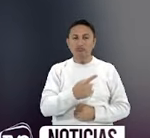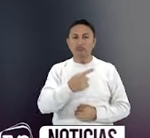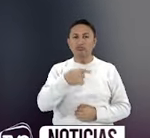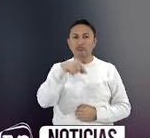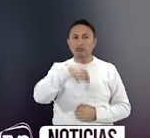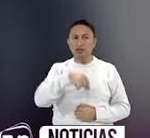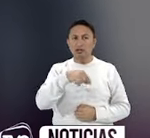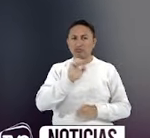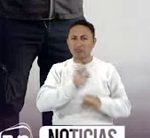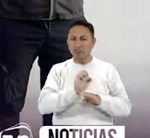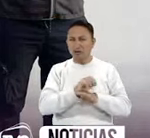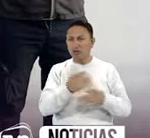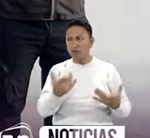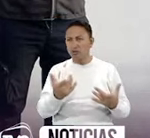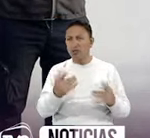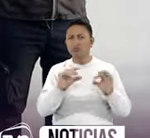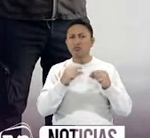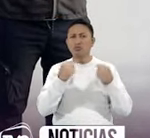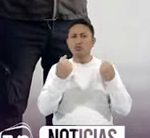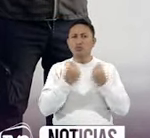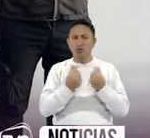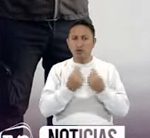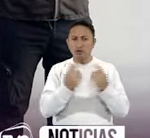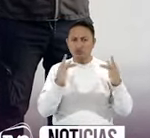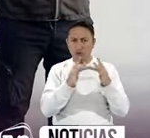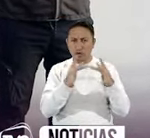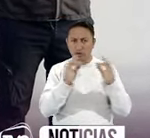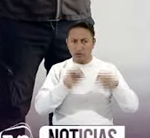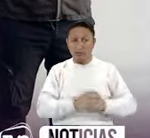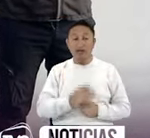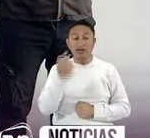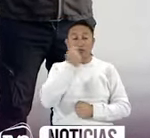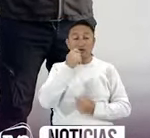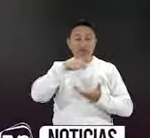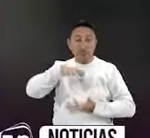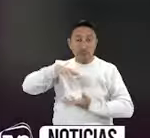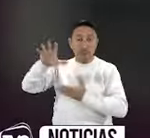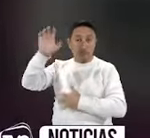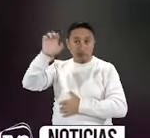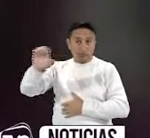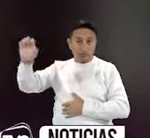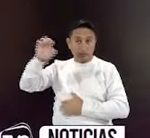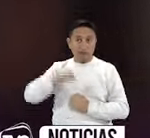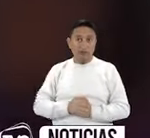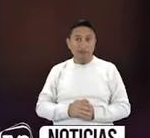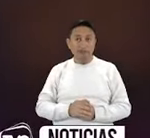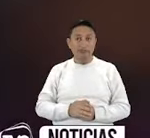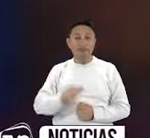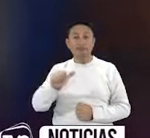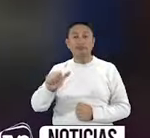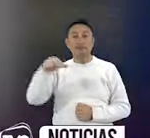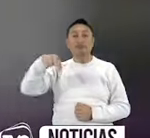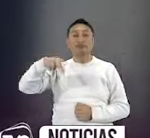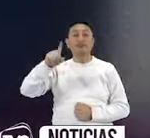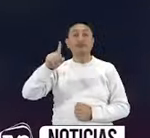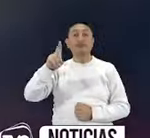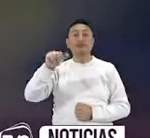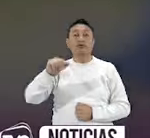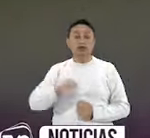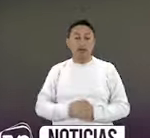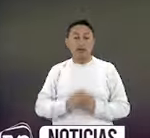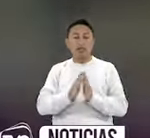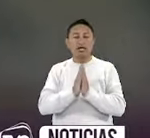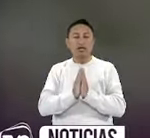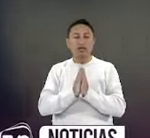con alguna organización narcocriminal para el envío de droga a Europa. Sobre André Justo Queris estaba vigente una notificación roja emitida